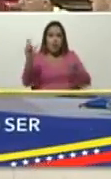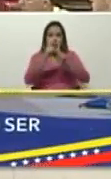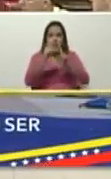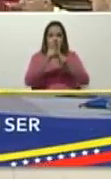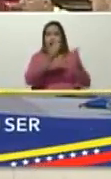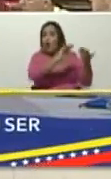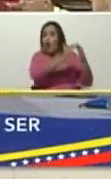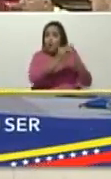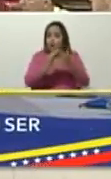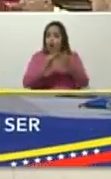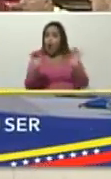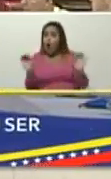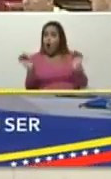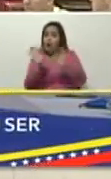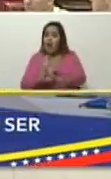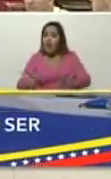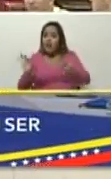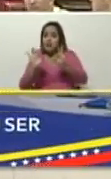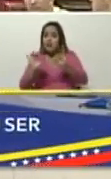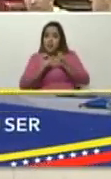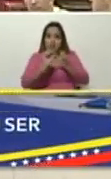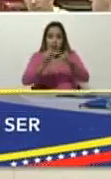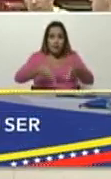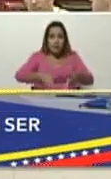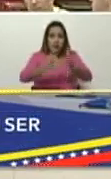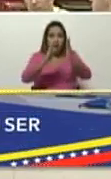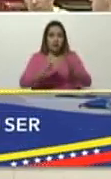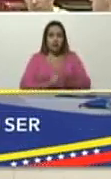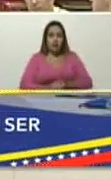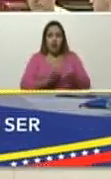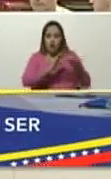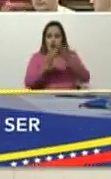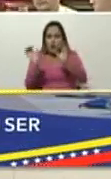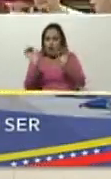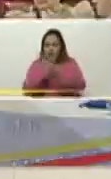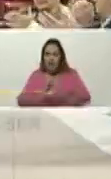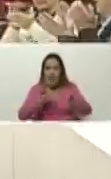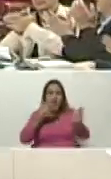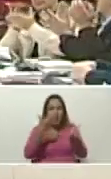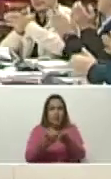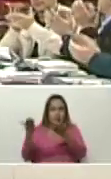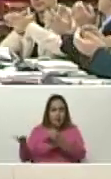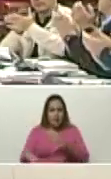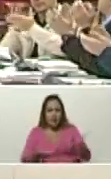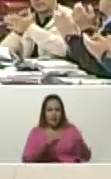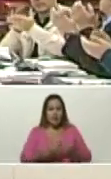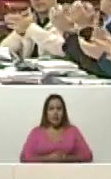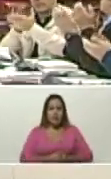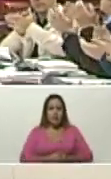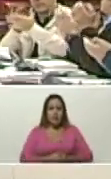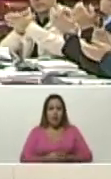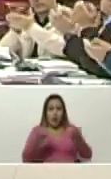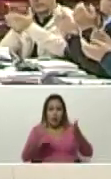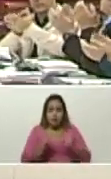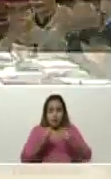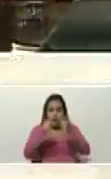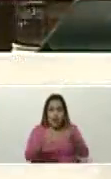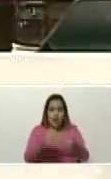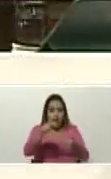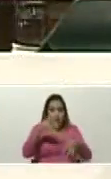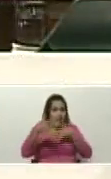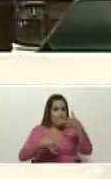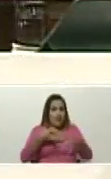¿comuna? Sigamos por ese camino, pues, comuna o nada. Gracias, bienvenido, pues. Y vamos a arrancar esta